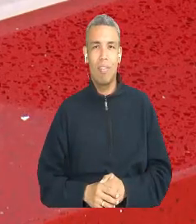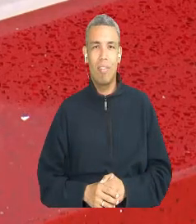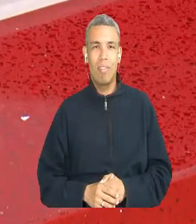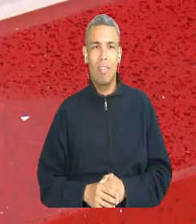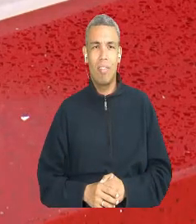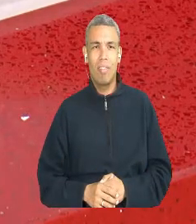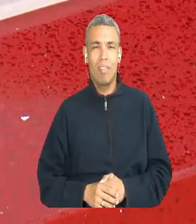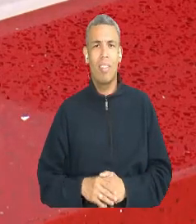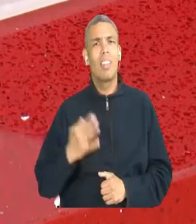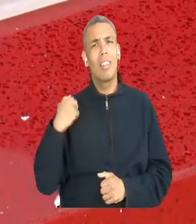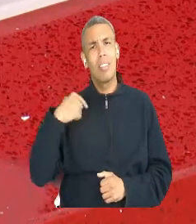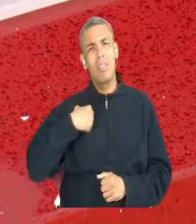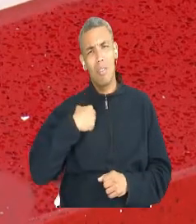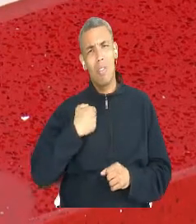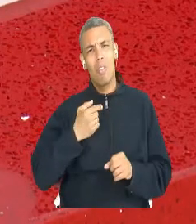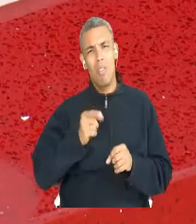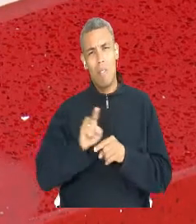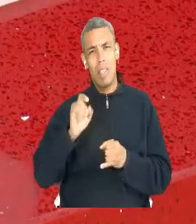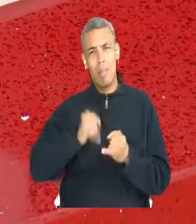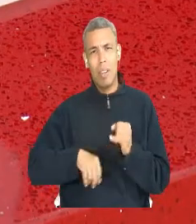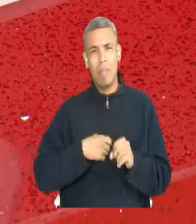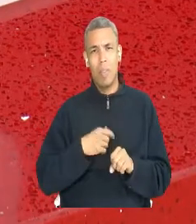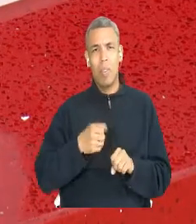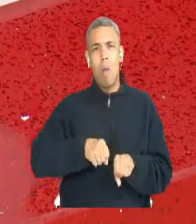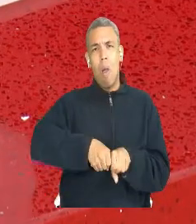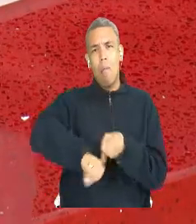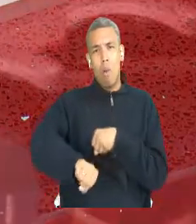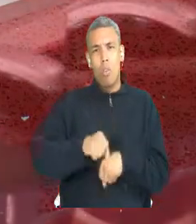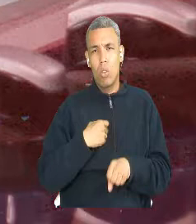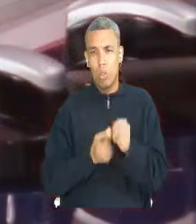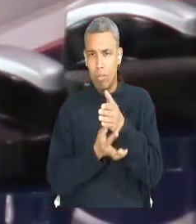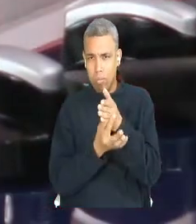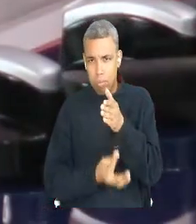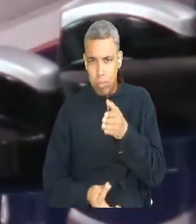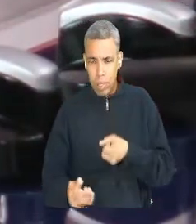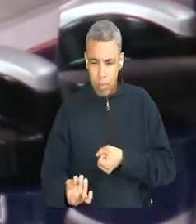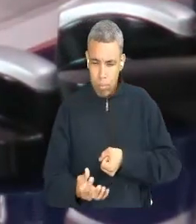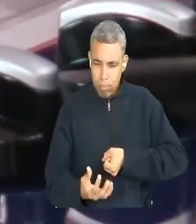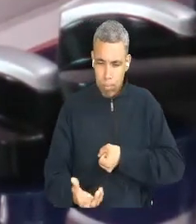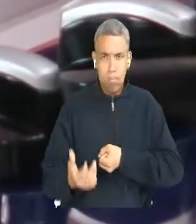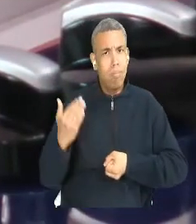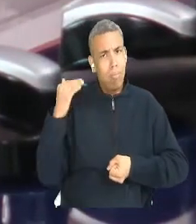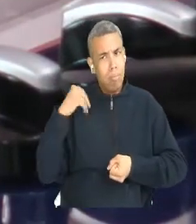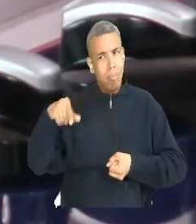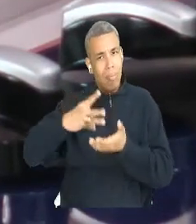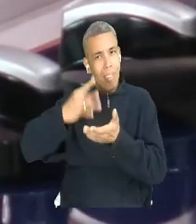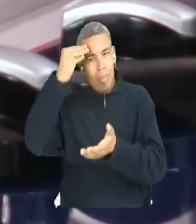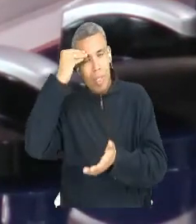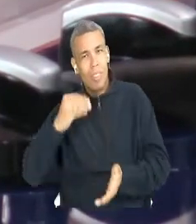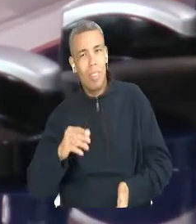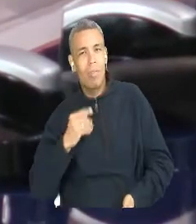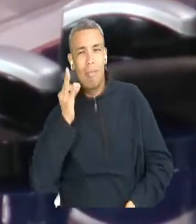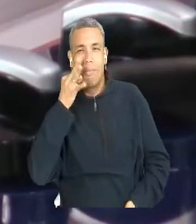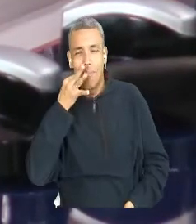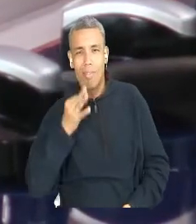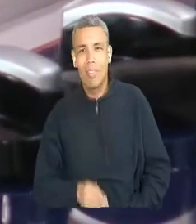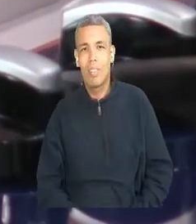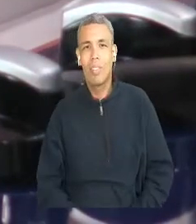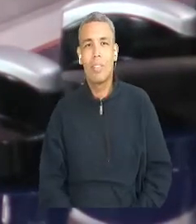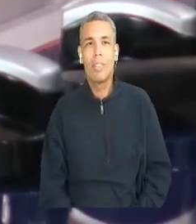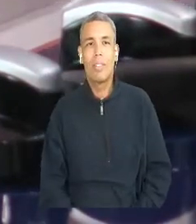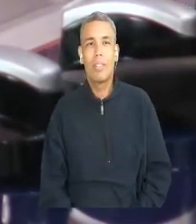las amas de casa, para que todos los amos de casa también. Con eso es suficiente. Sí, no, venga, hagámosle más. Ellos... Se olvidaba que le